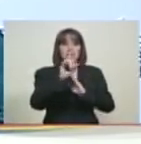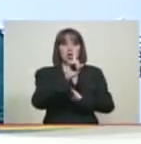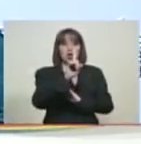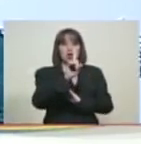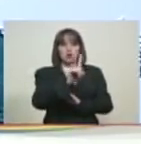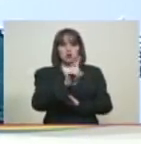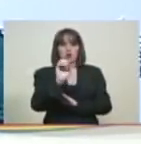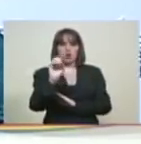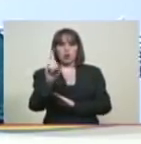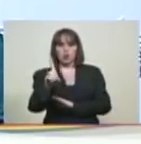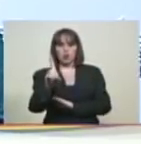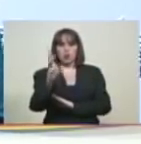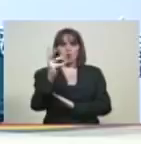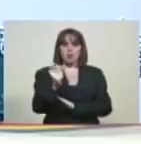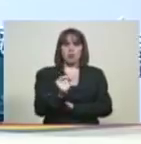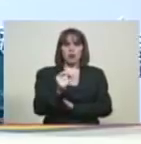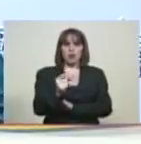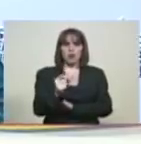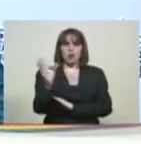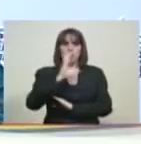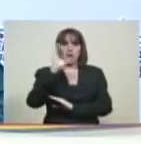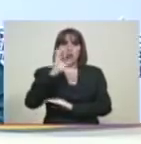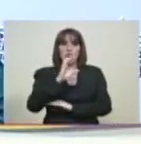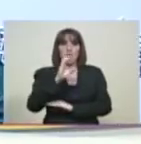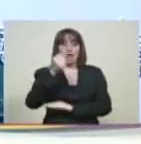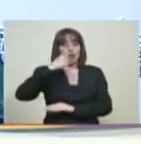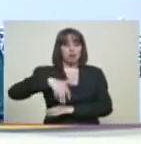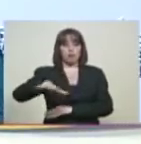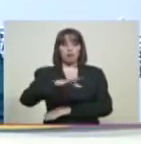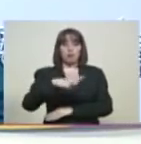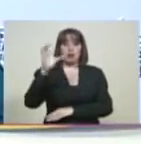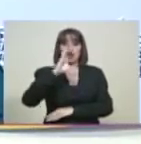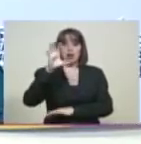por caracas y el pueblo de caracas me eligió constituyente